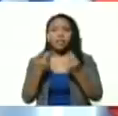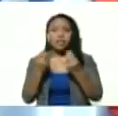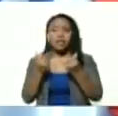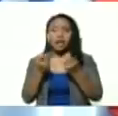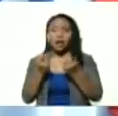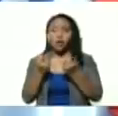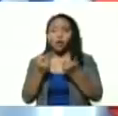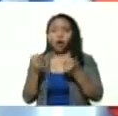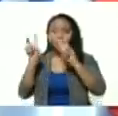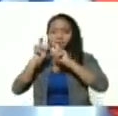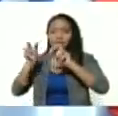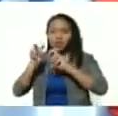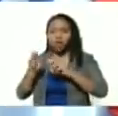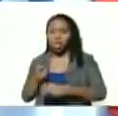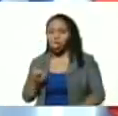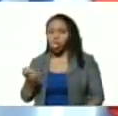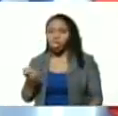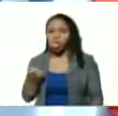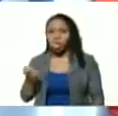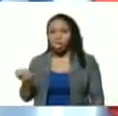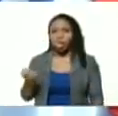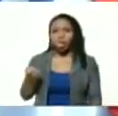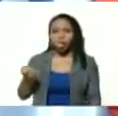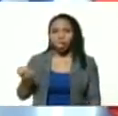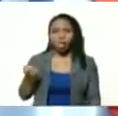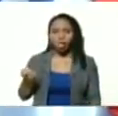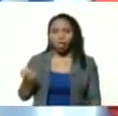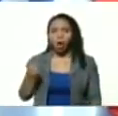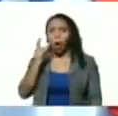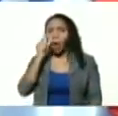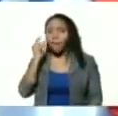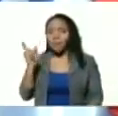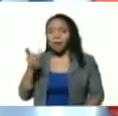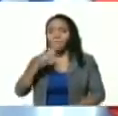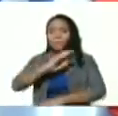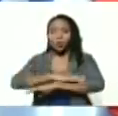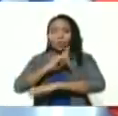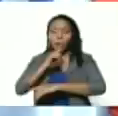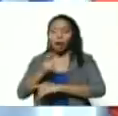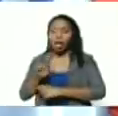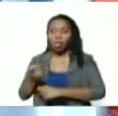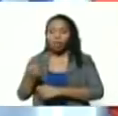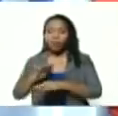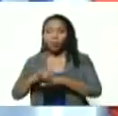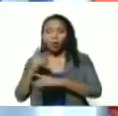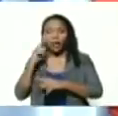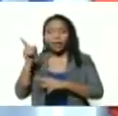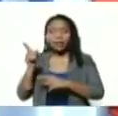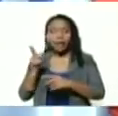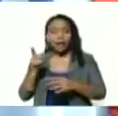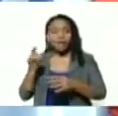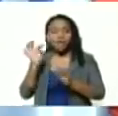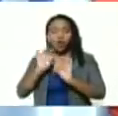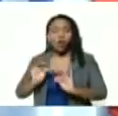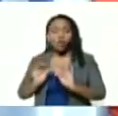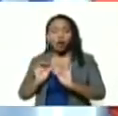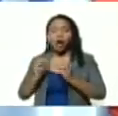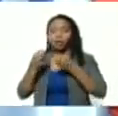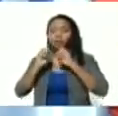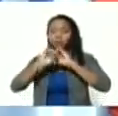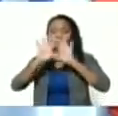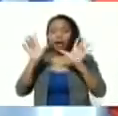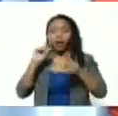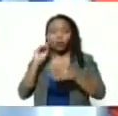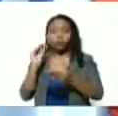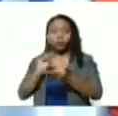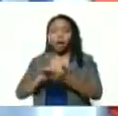investigado, lo extorsiona de autos para manipular declaraciones a fin de poder arribar